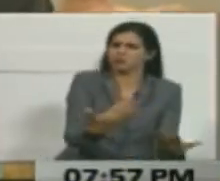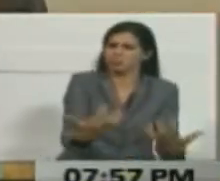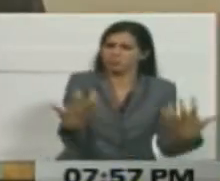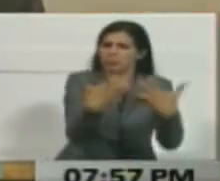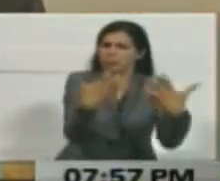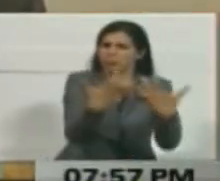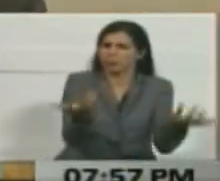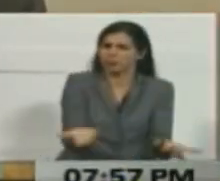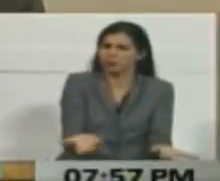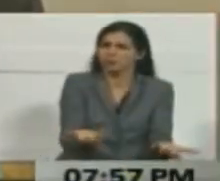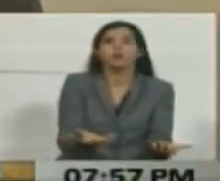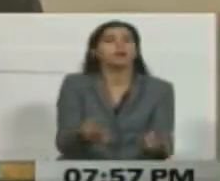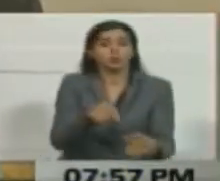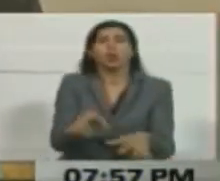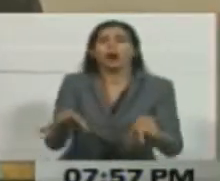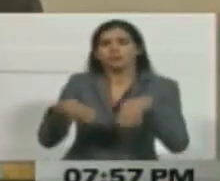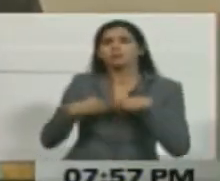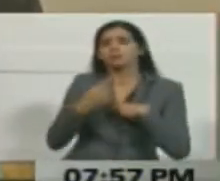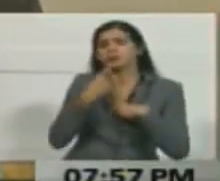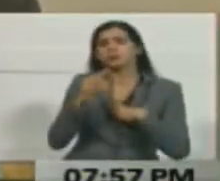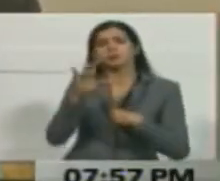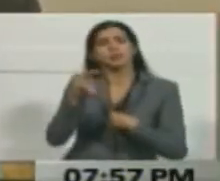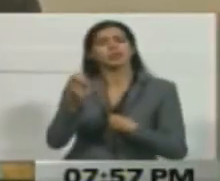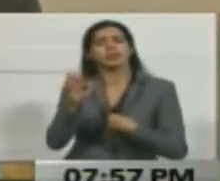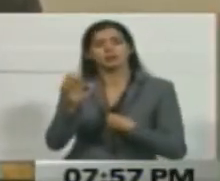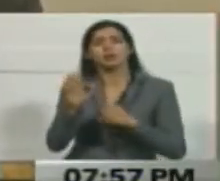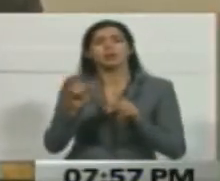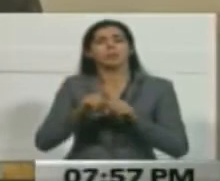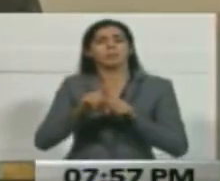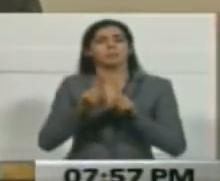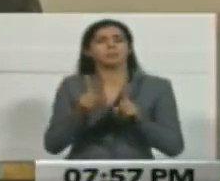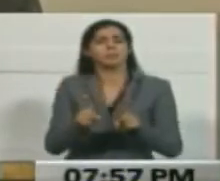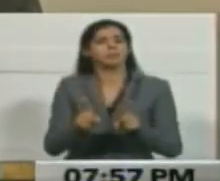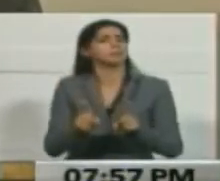CNE, como siempre lo han hecho, como siempre lo han hecho,